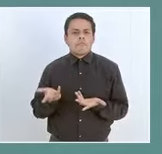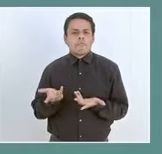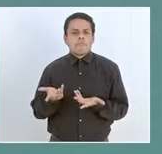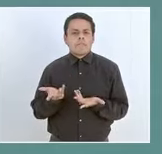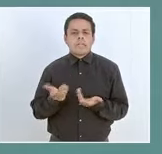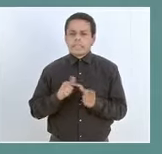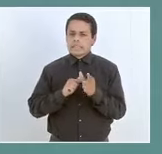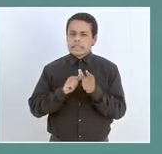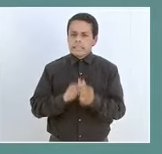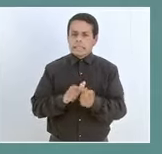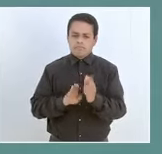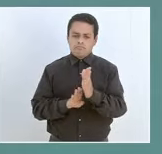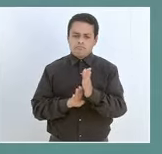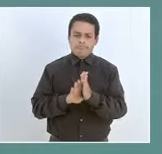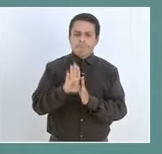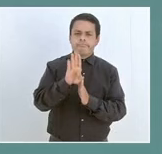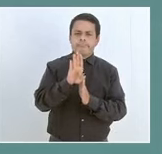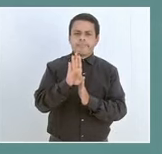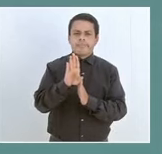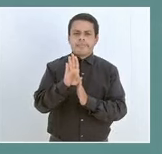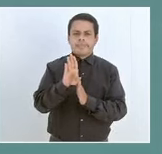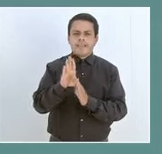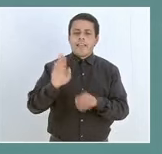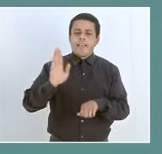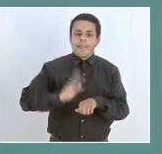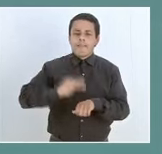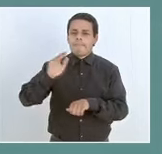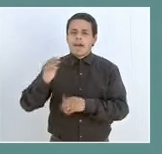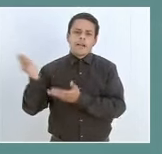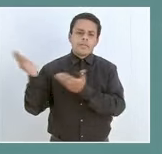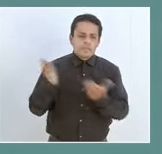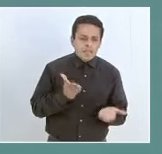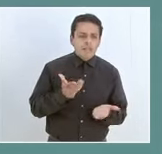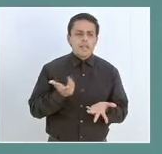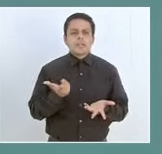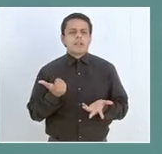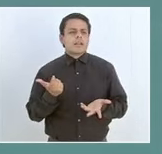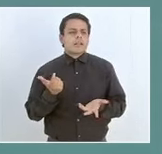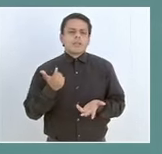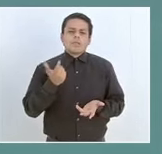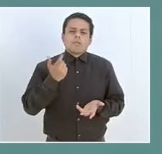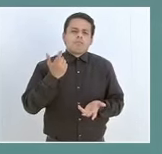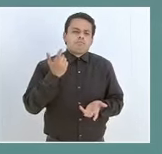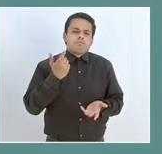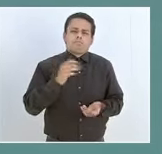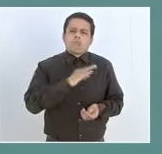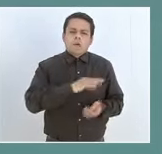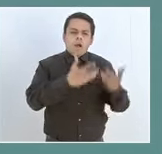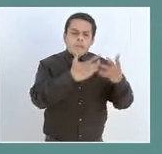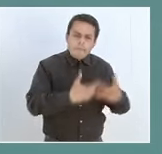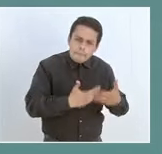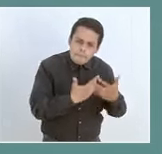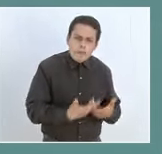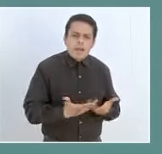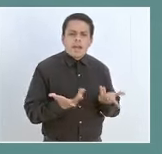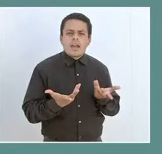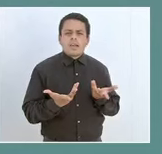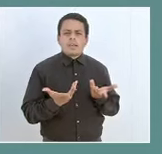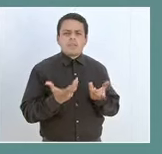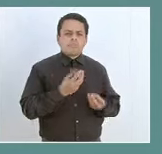seguir creciendo, el que lleguen inversiones, el que se instalen plantas